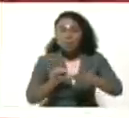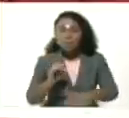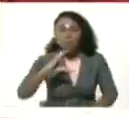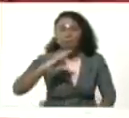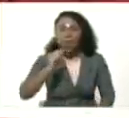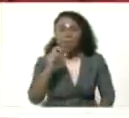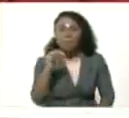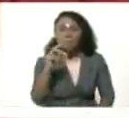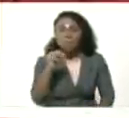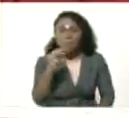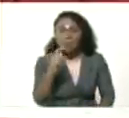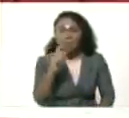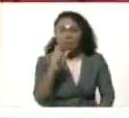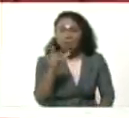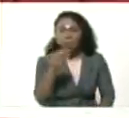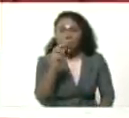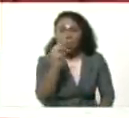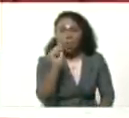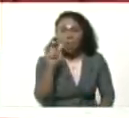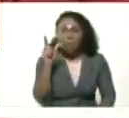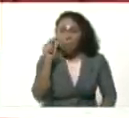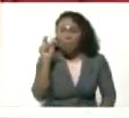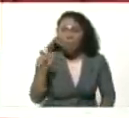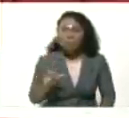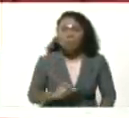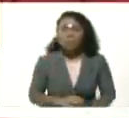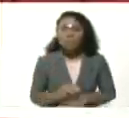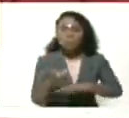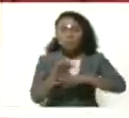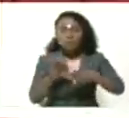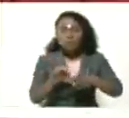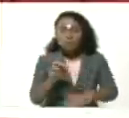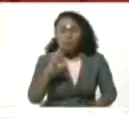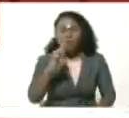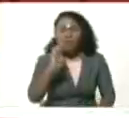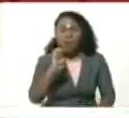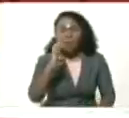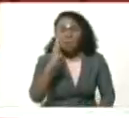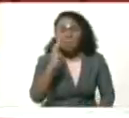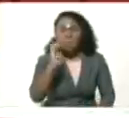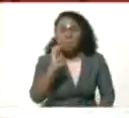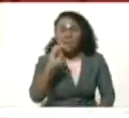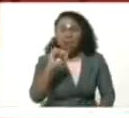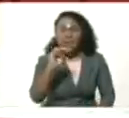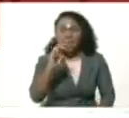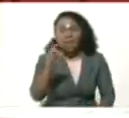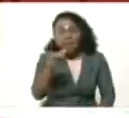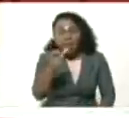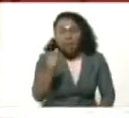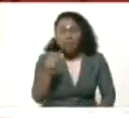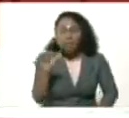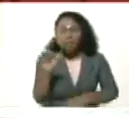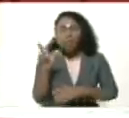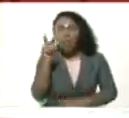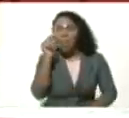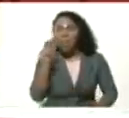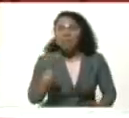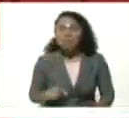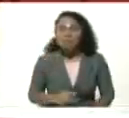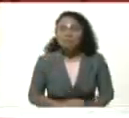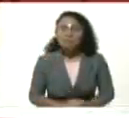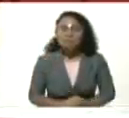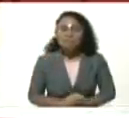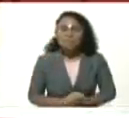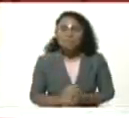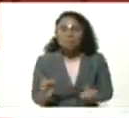Rafael González. Municipio Revenga, Daniel Perdomo. Municipio Linares Alcántara, para